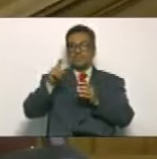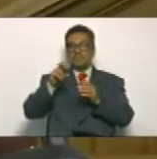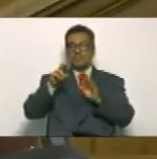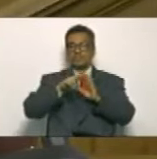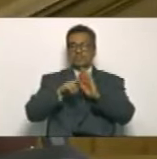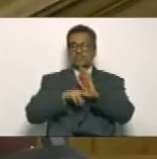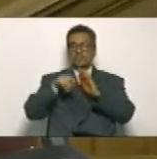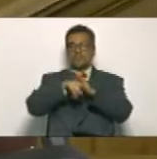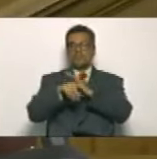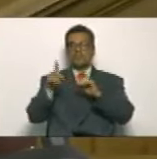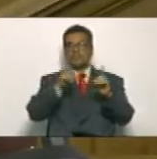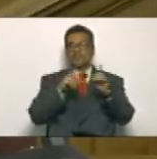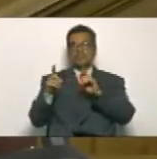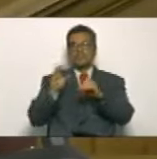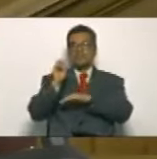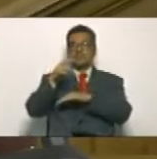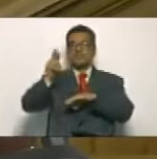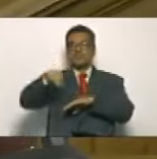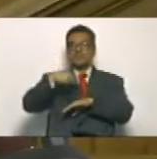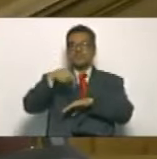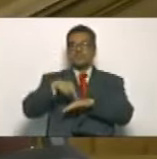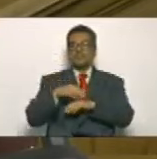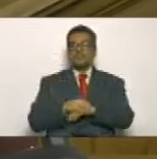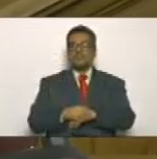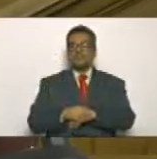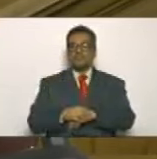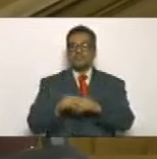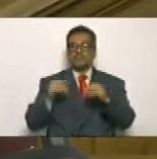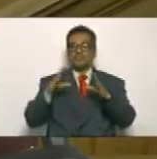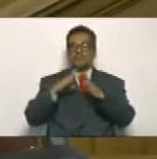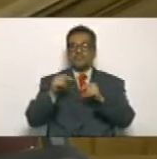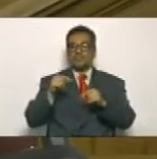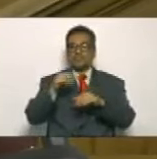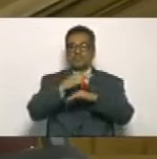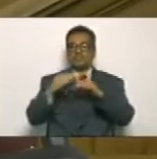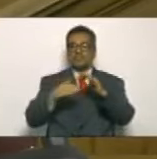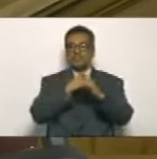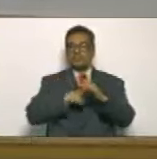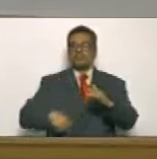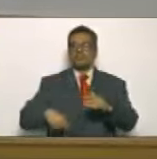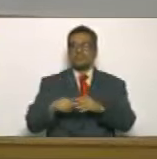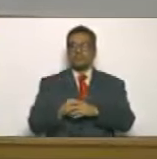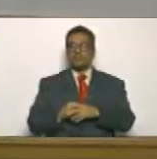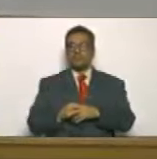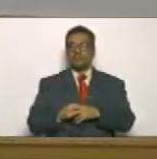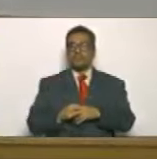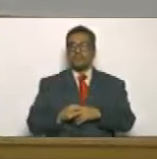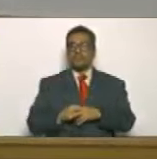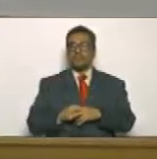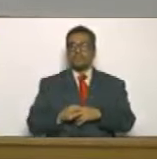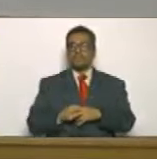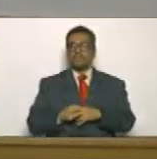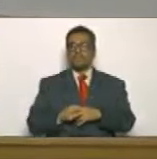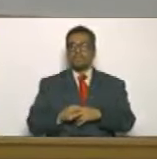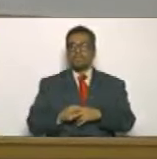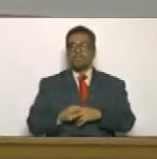del Reglamento Interior y de Debates de la Asamblea Nacional. Es todo, ciudadano vicepresidente.